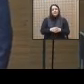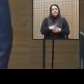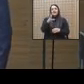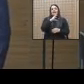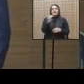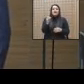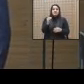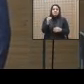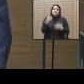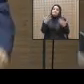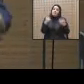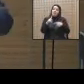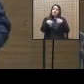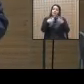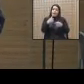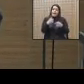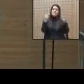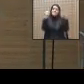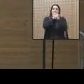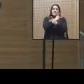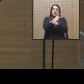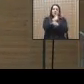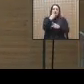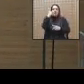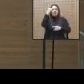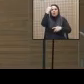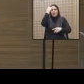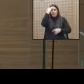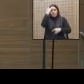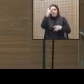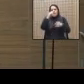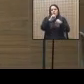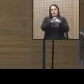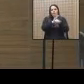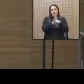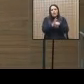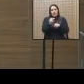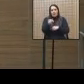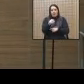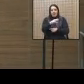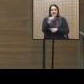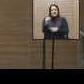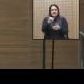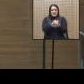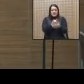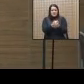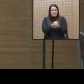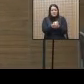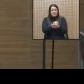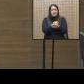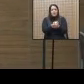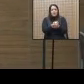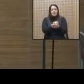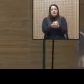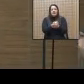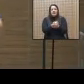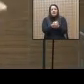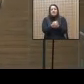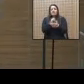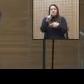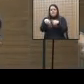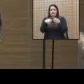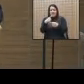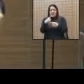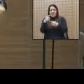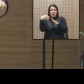COVID. Y que eso metió en un zapato peor a las finanzas del Estado, y